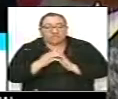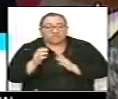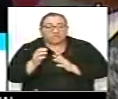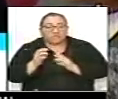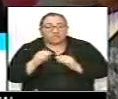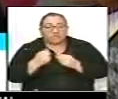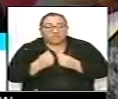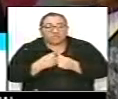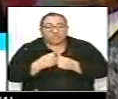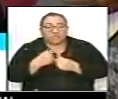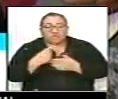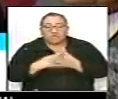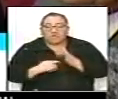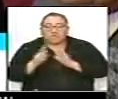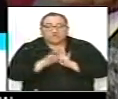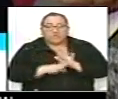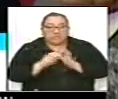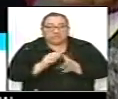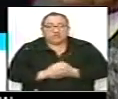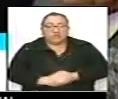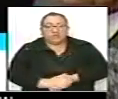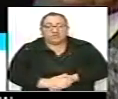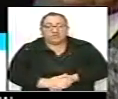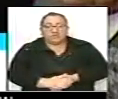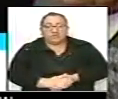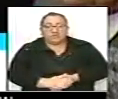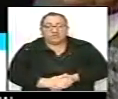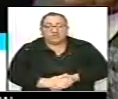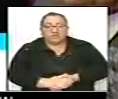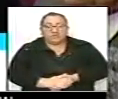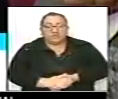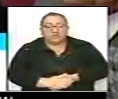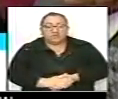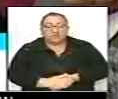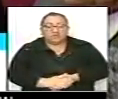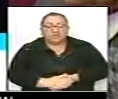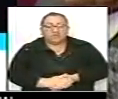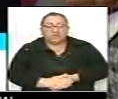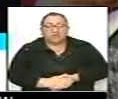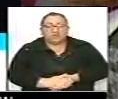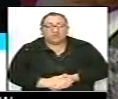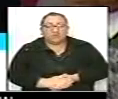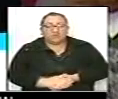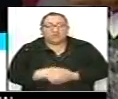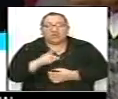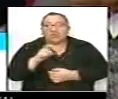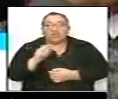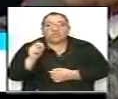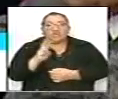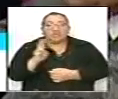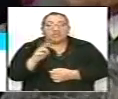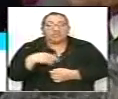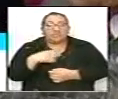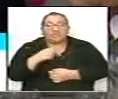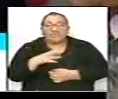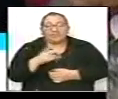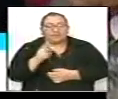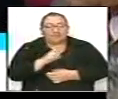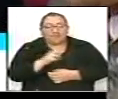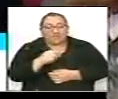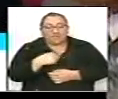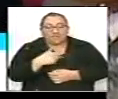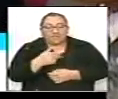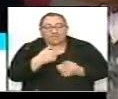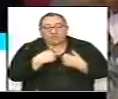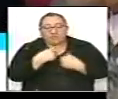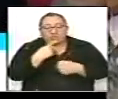banderas nicho, le llaman. Es decir, por ejemplo, los verdes. No puede decirse que los verdes tengan